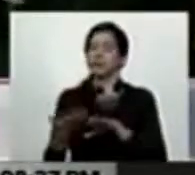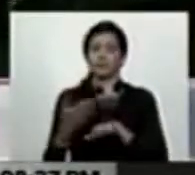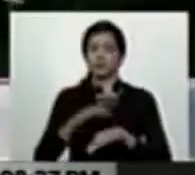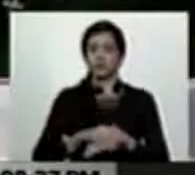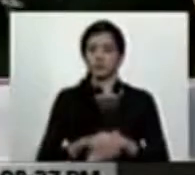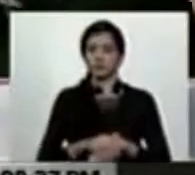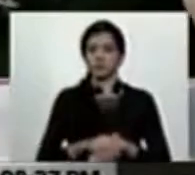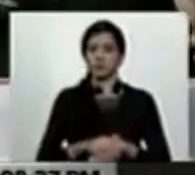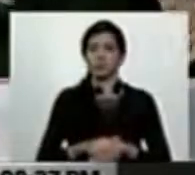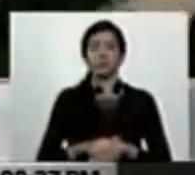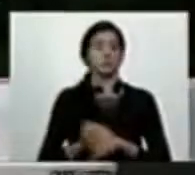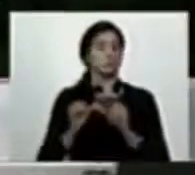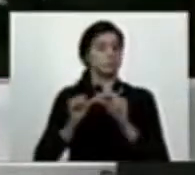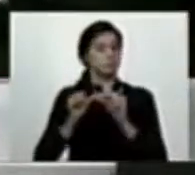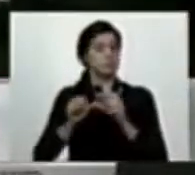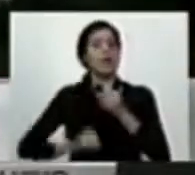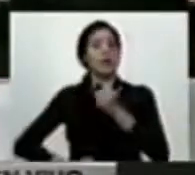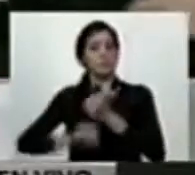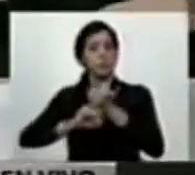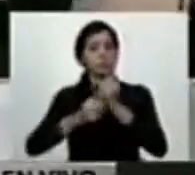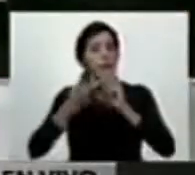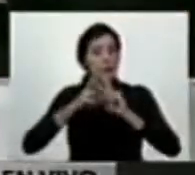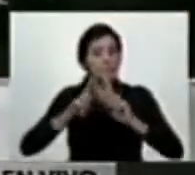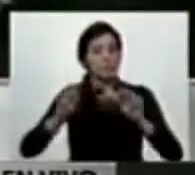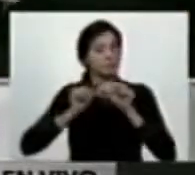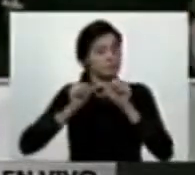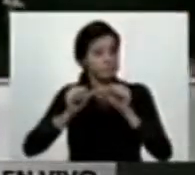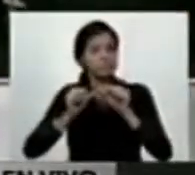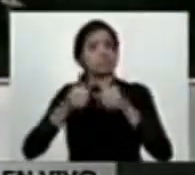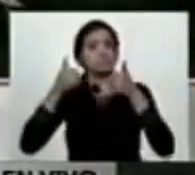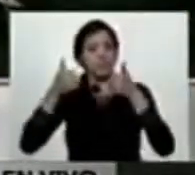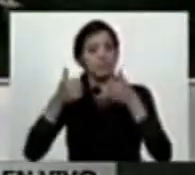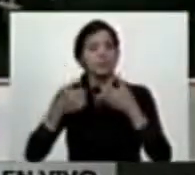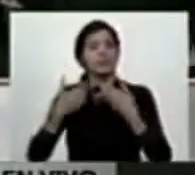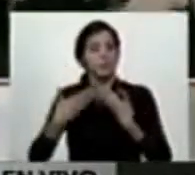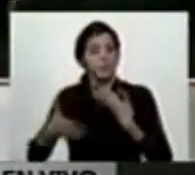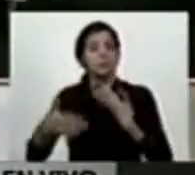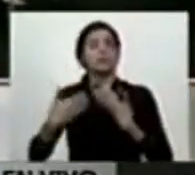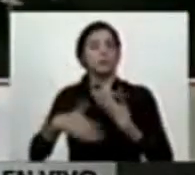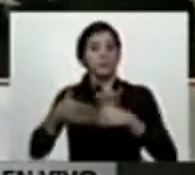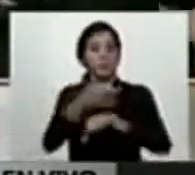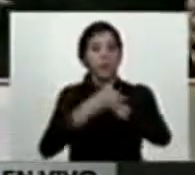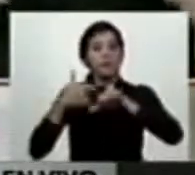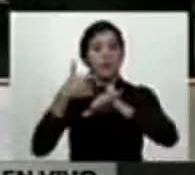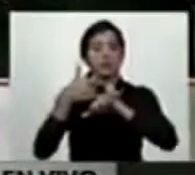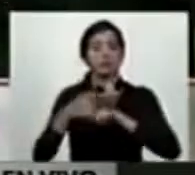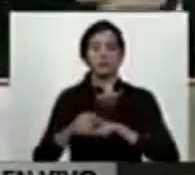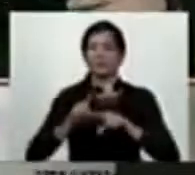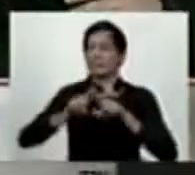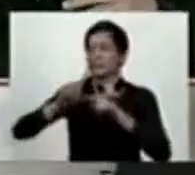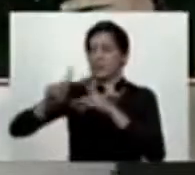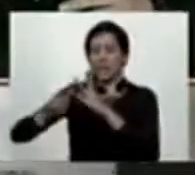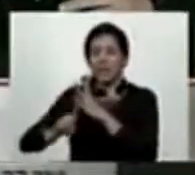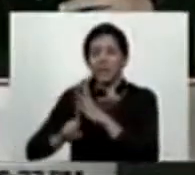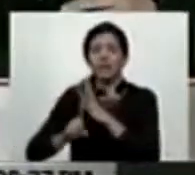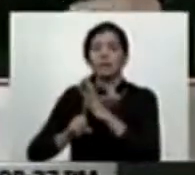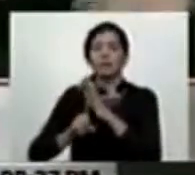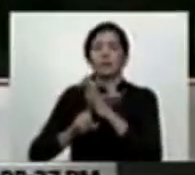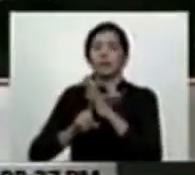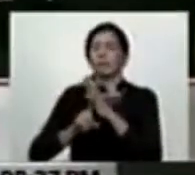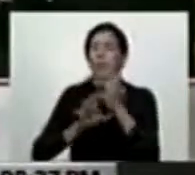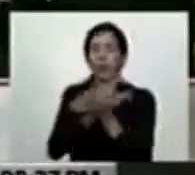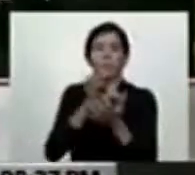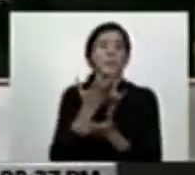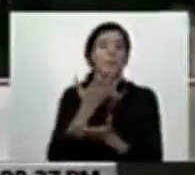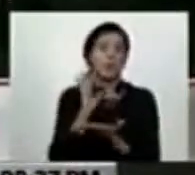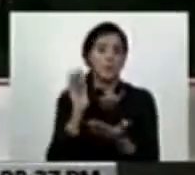sostenimiento de la paz nacional, la gobernabilidad y la estabilidad política nacional en distintas coyunturas, como por ejemplo